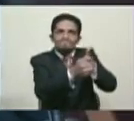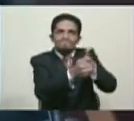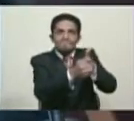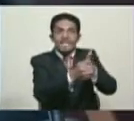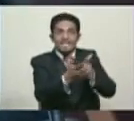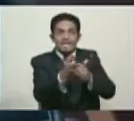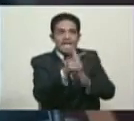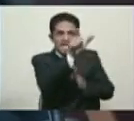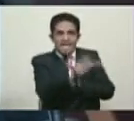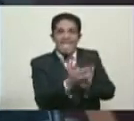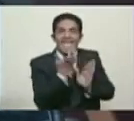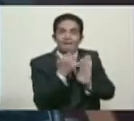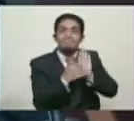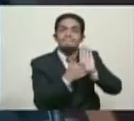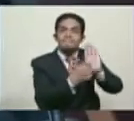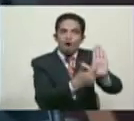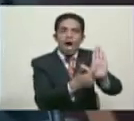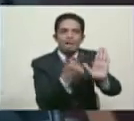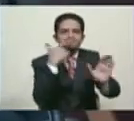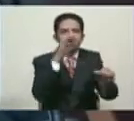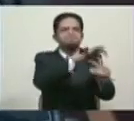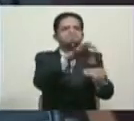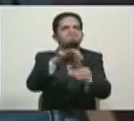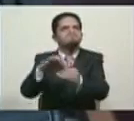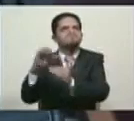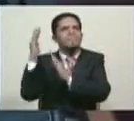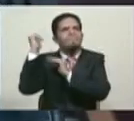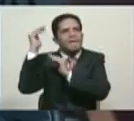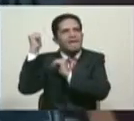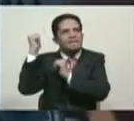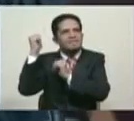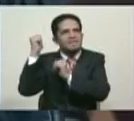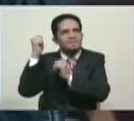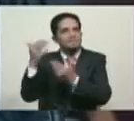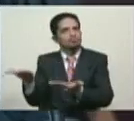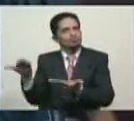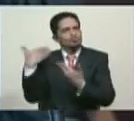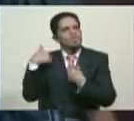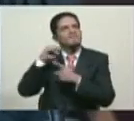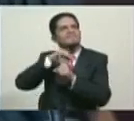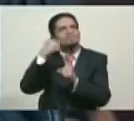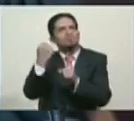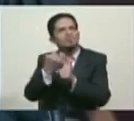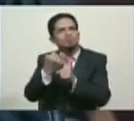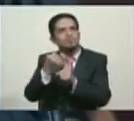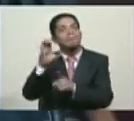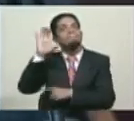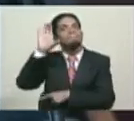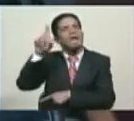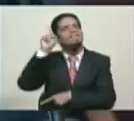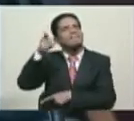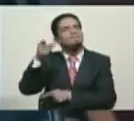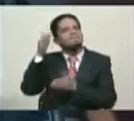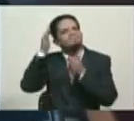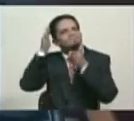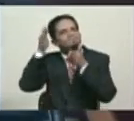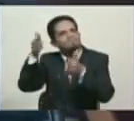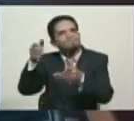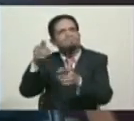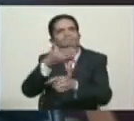de valor sembró la esperanza. Vendrán nuevas situaciones y el país tiene que enrumbarse definitivamente hacia un destino